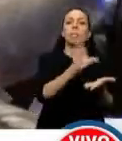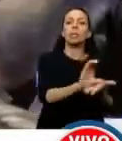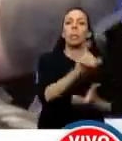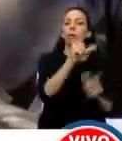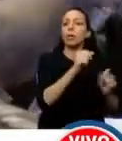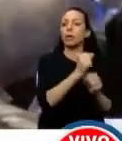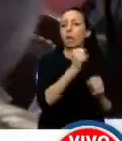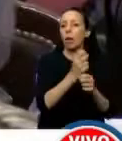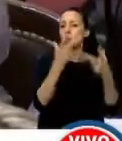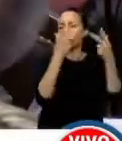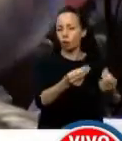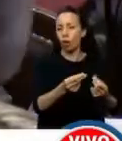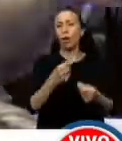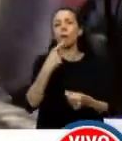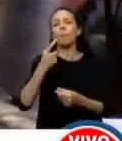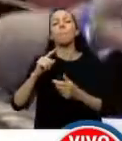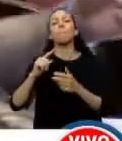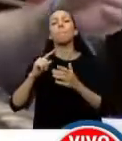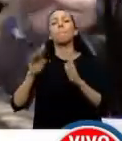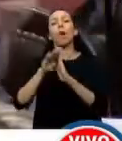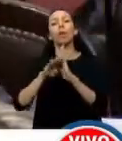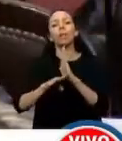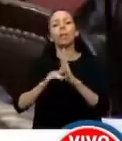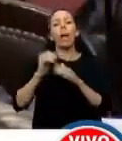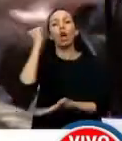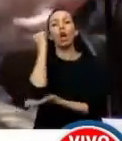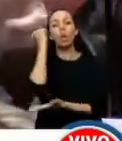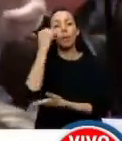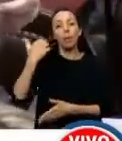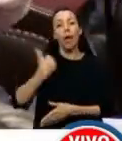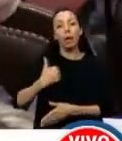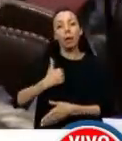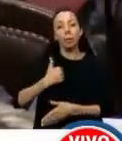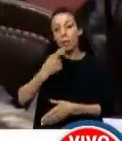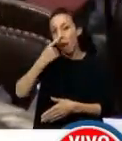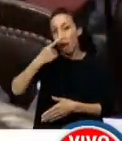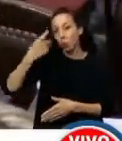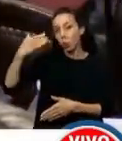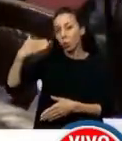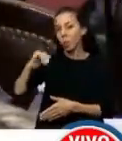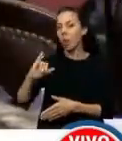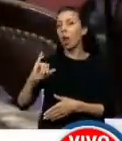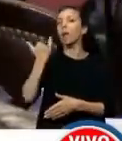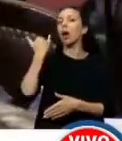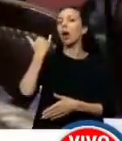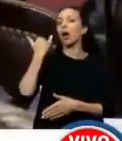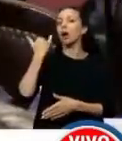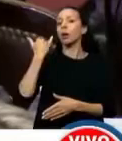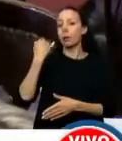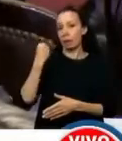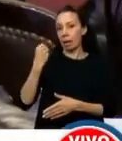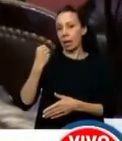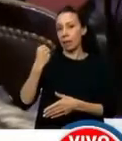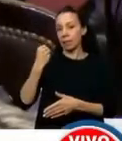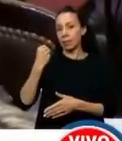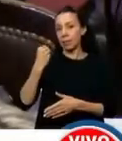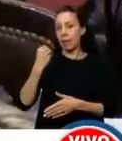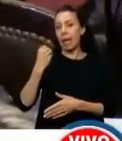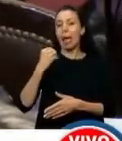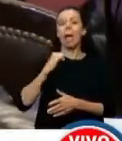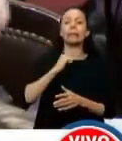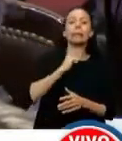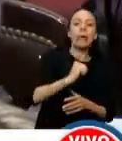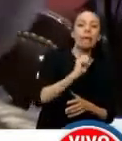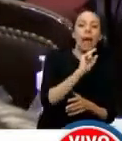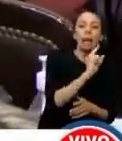del Fondo Monetario Internacional y no salirse de ahí. Y la pregunta es el por qué. Si ellos violaron para dar este préstamo, ¿por